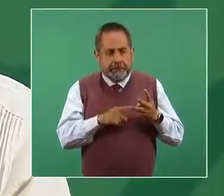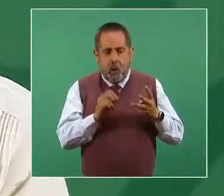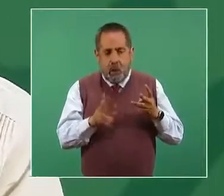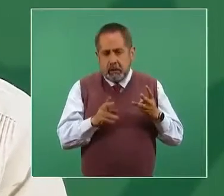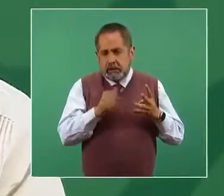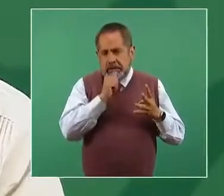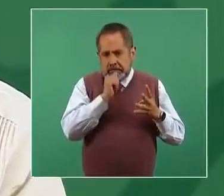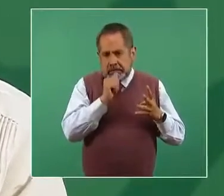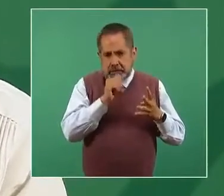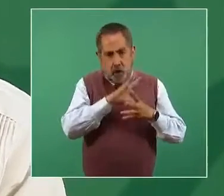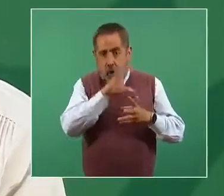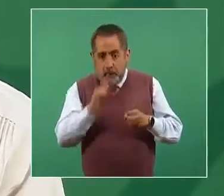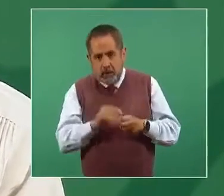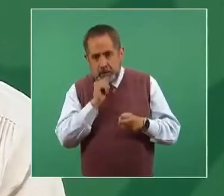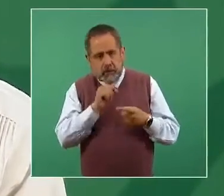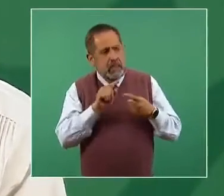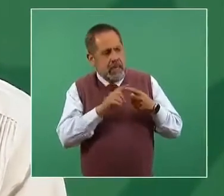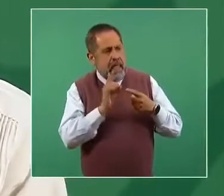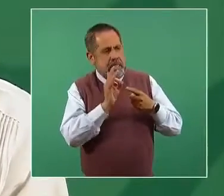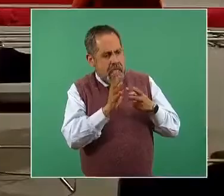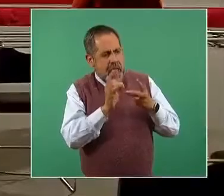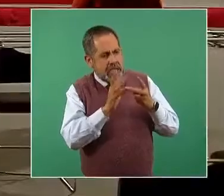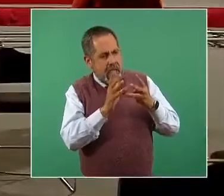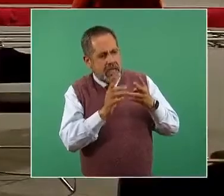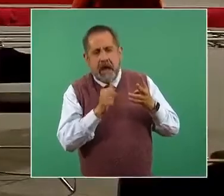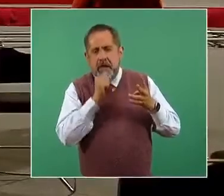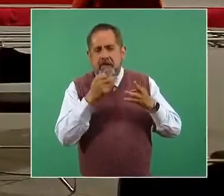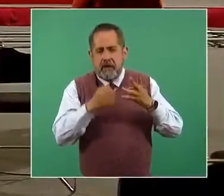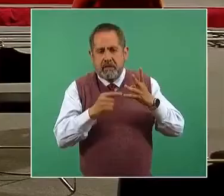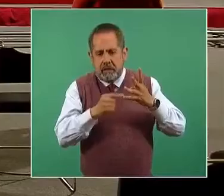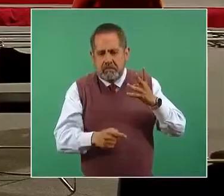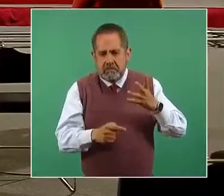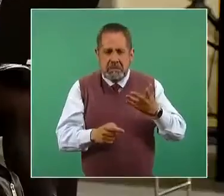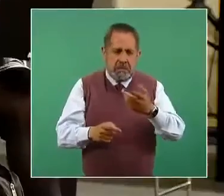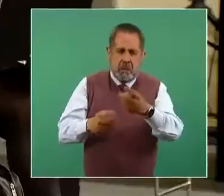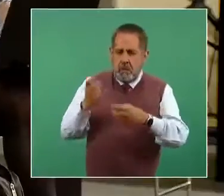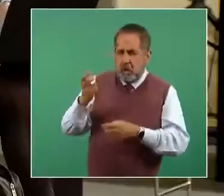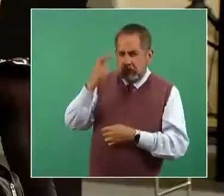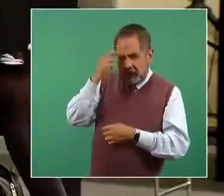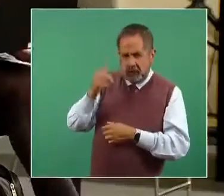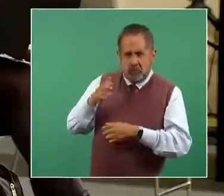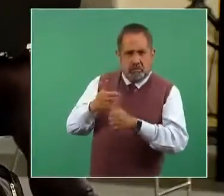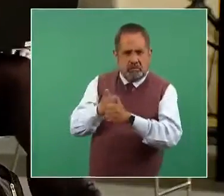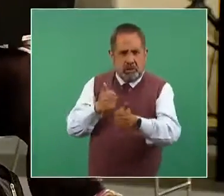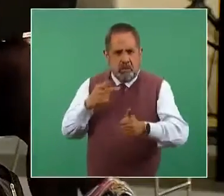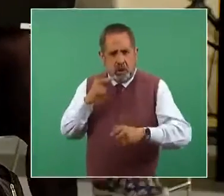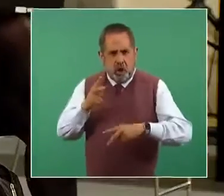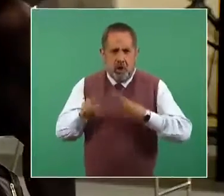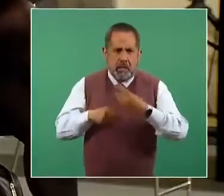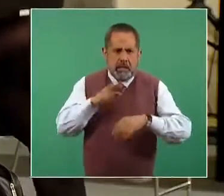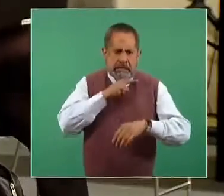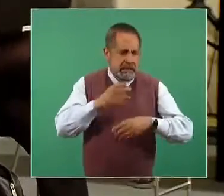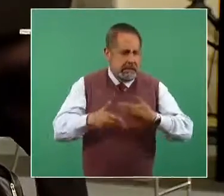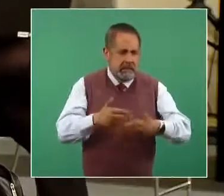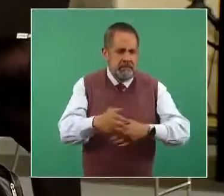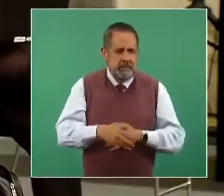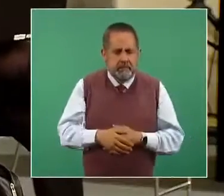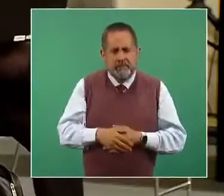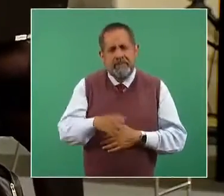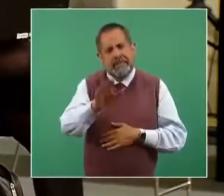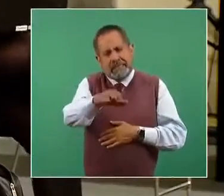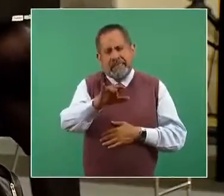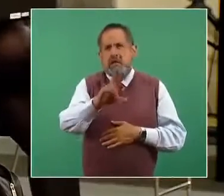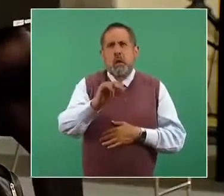y conforme se avance en todo, pues ya llegará el punto en que se libere todo. Digamos, esto sería la razón del retraso, pero después van a acelerar. Sí, de hecho no hay que